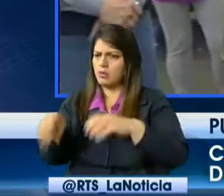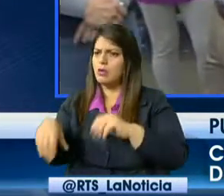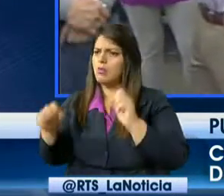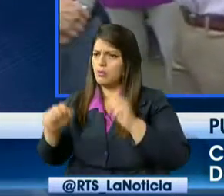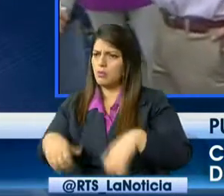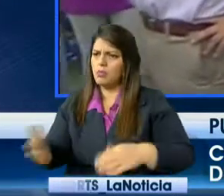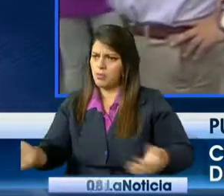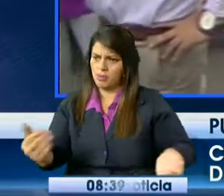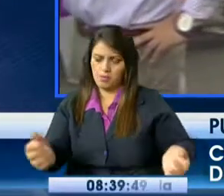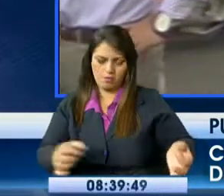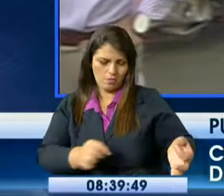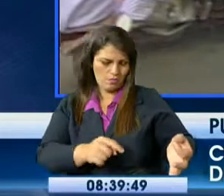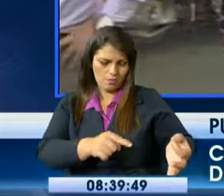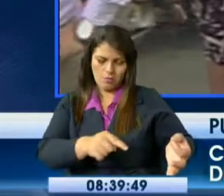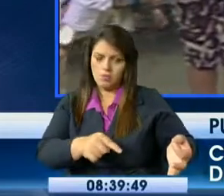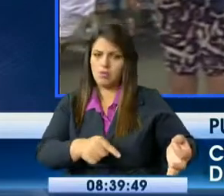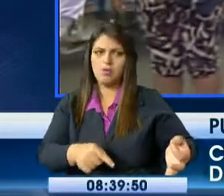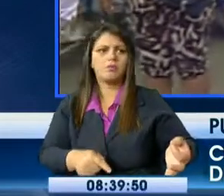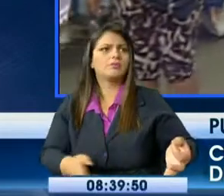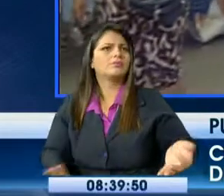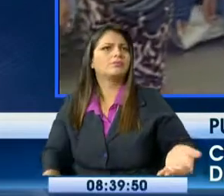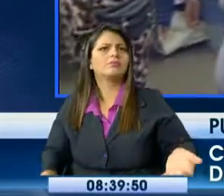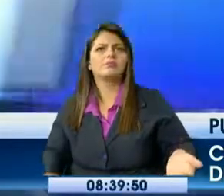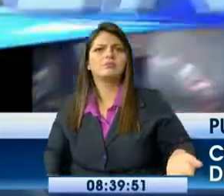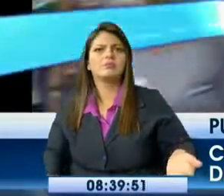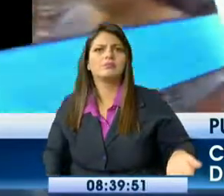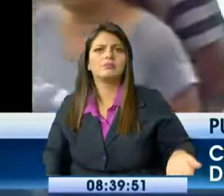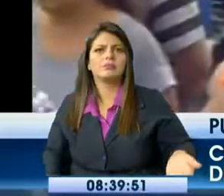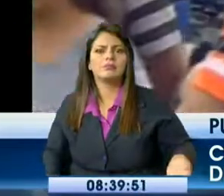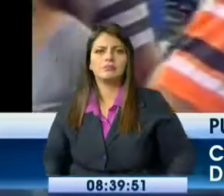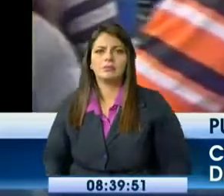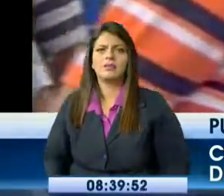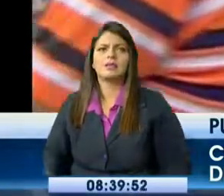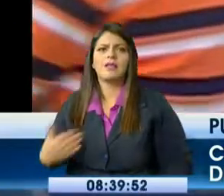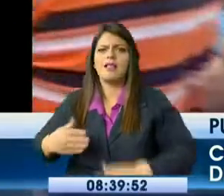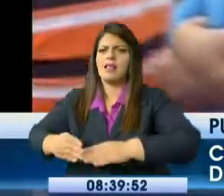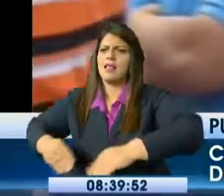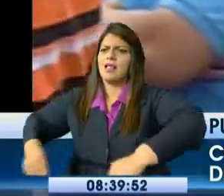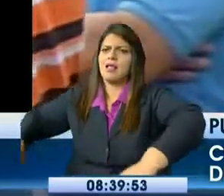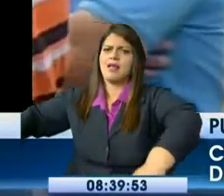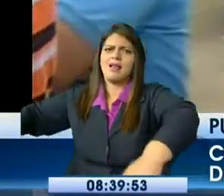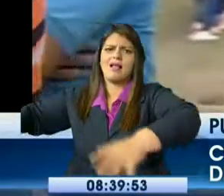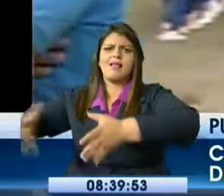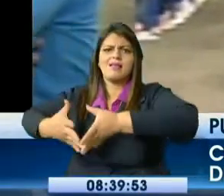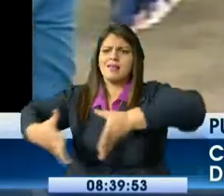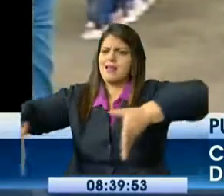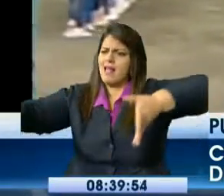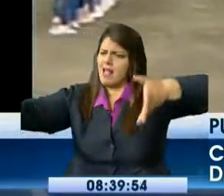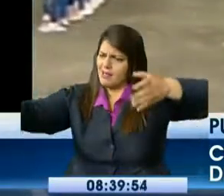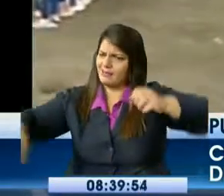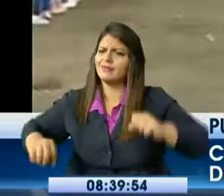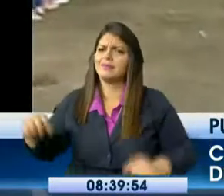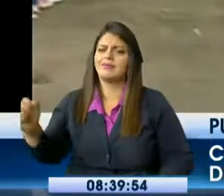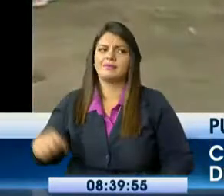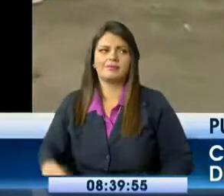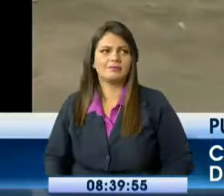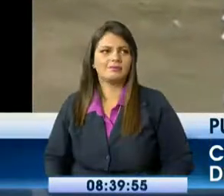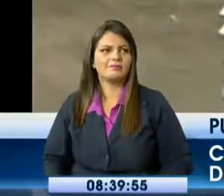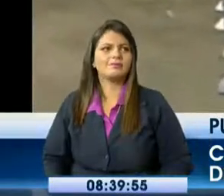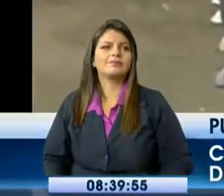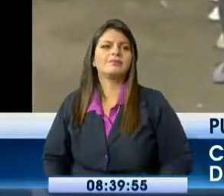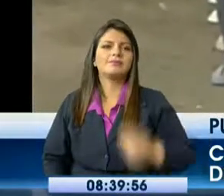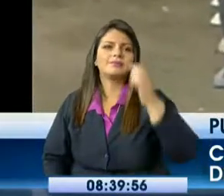asentamiento. Está justamente atrás del mercado de mayoristas, o sea, tenemos ahí 3 hectáreas. Ahora, precisamente quiero, ahorita que acaba de pasar una camioneta, quiero hacer un llamado de